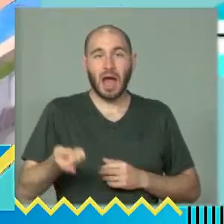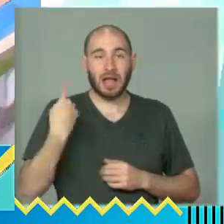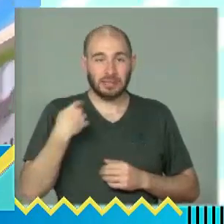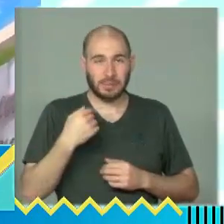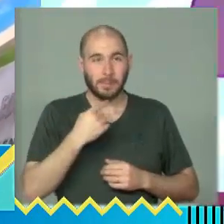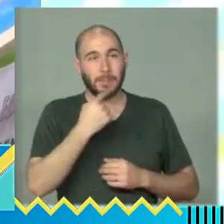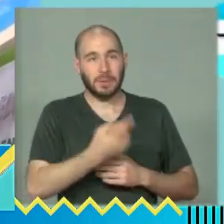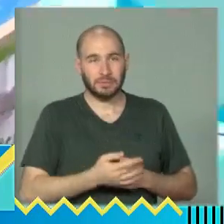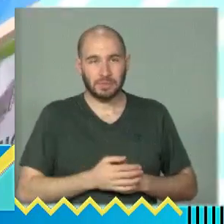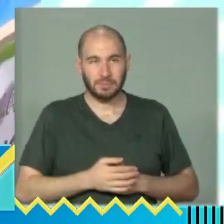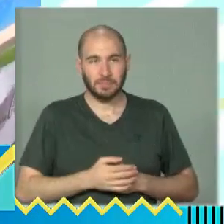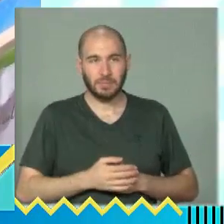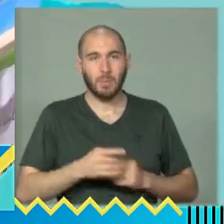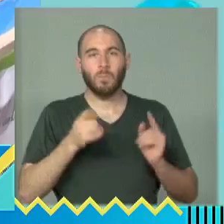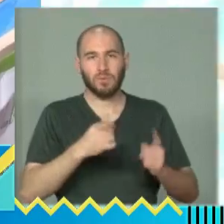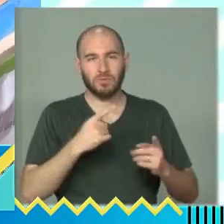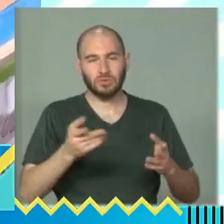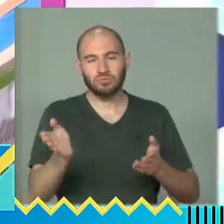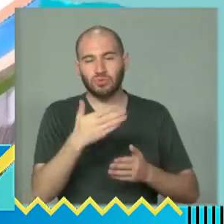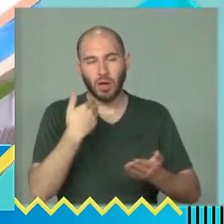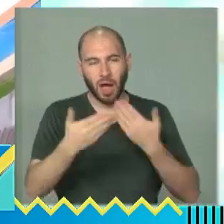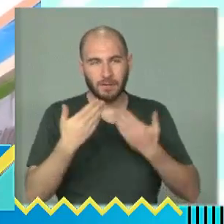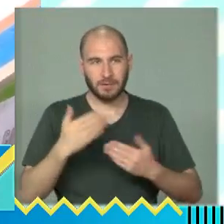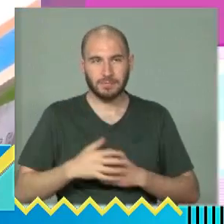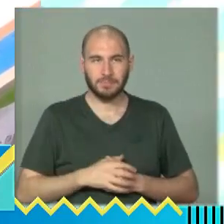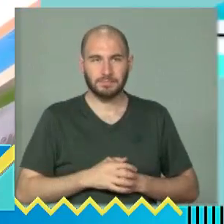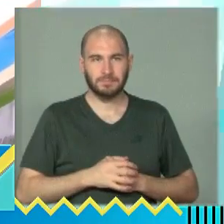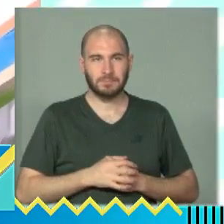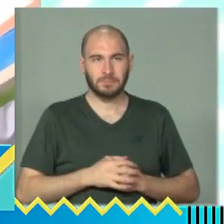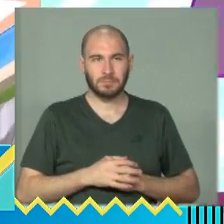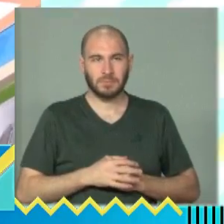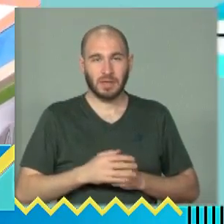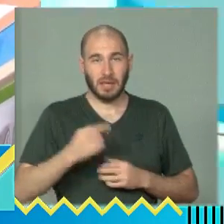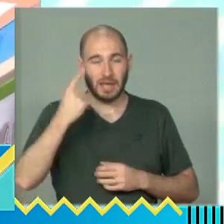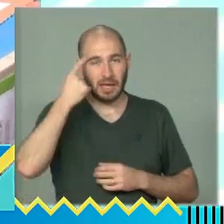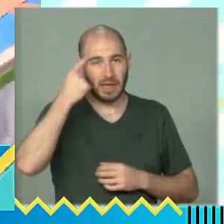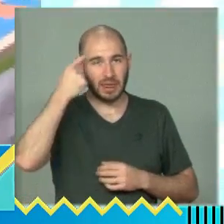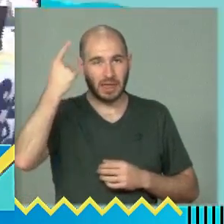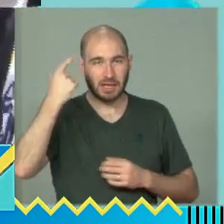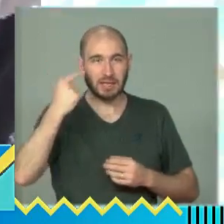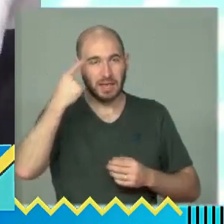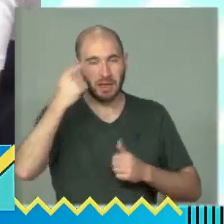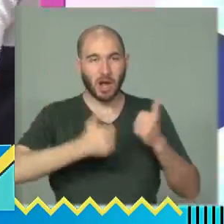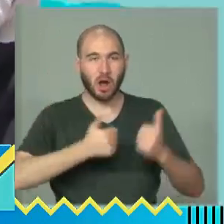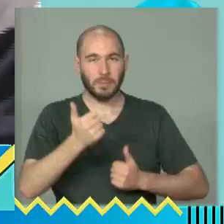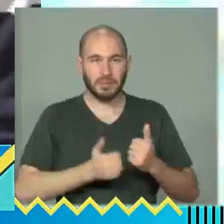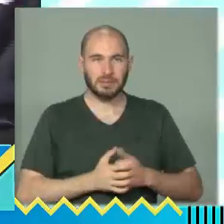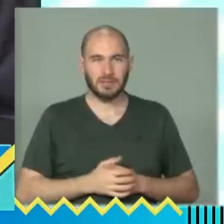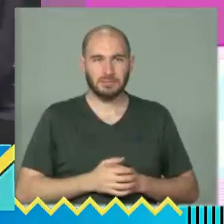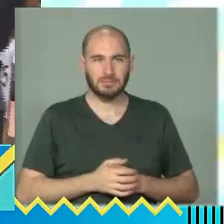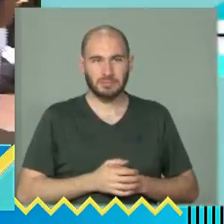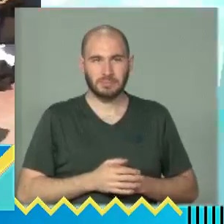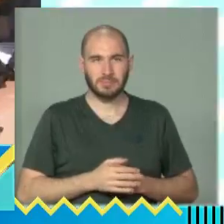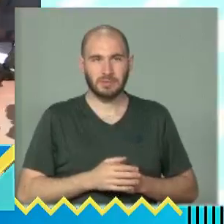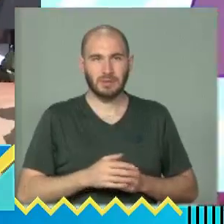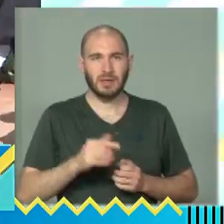comentábamos con los profes y con algunos de los chicos que las ideas, esta maratón de ideas, la idea es el principio de todo.